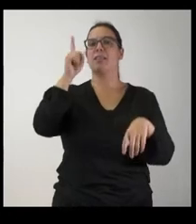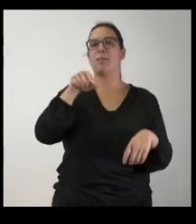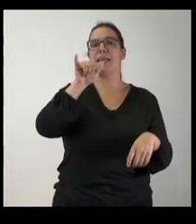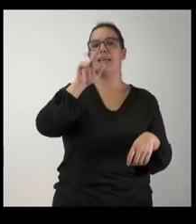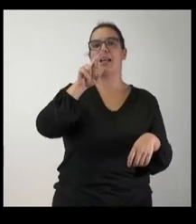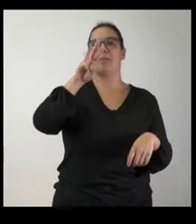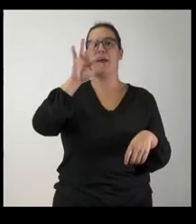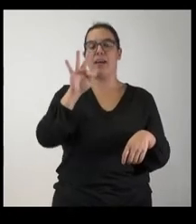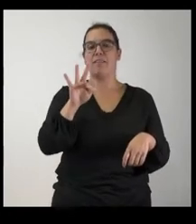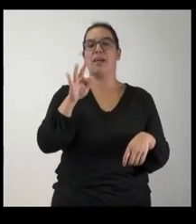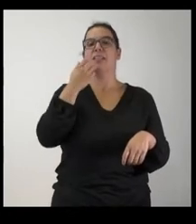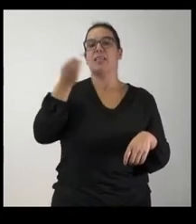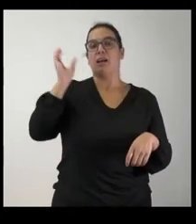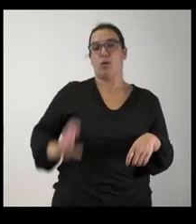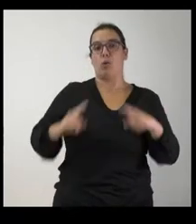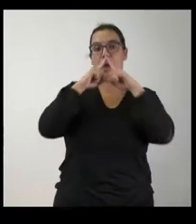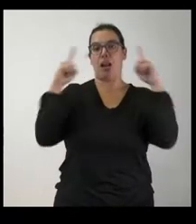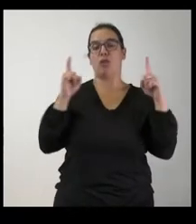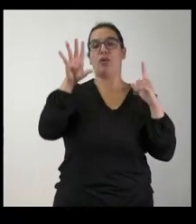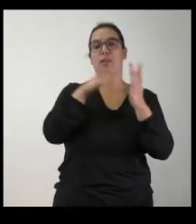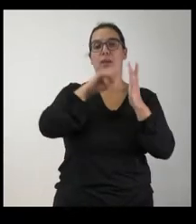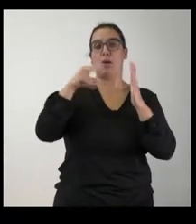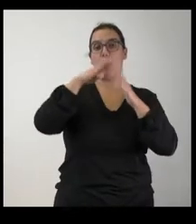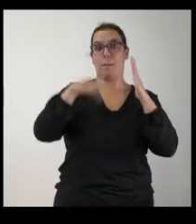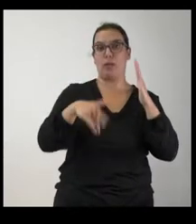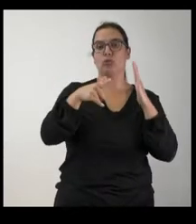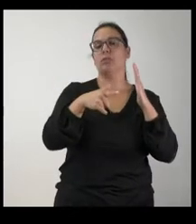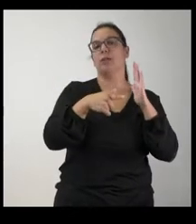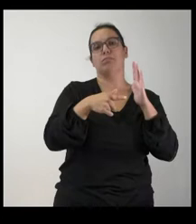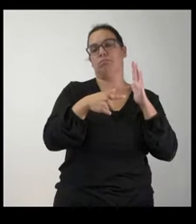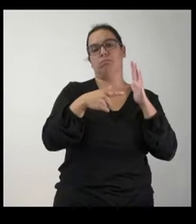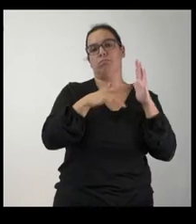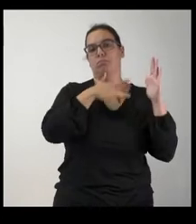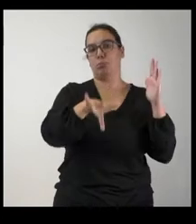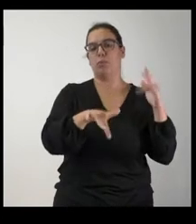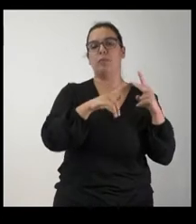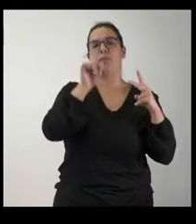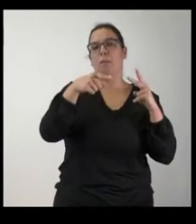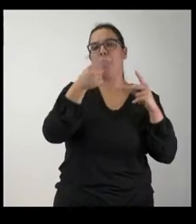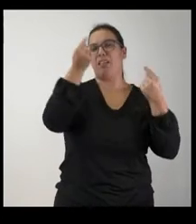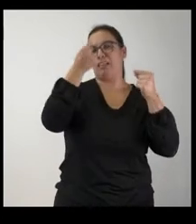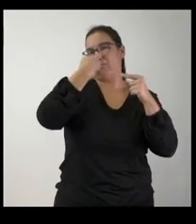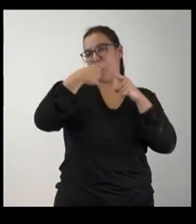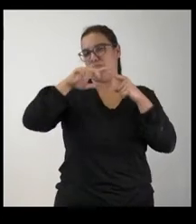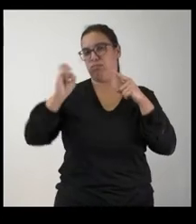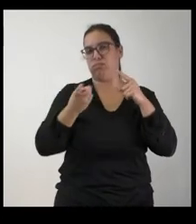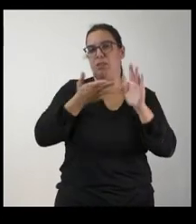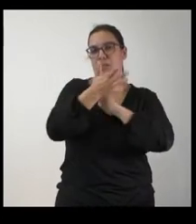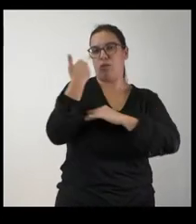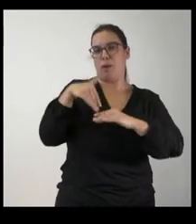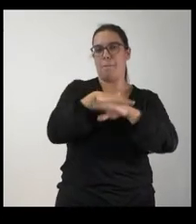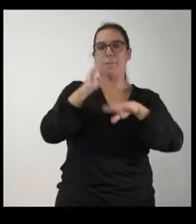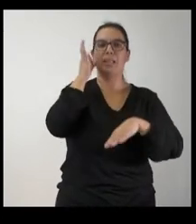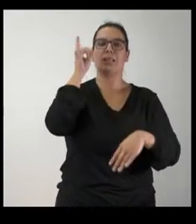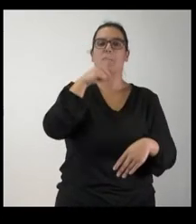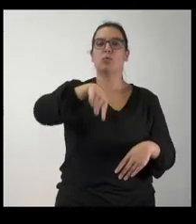a rentas inferiores a 15.000 euros y otras tantas medidas que ha detallado la ministra y un poco también que mostrarán su posición sobre esta